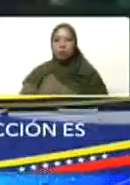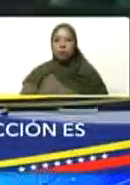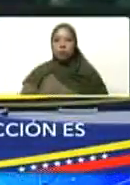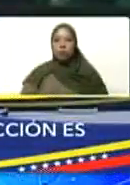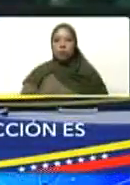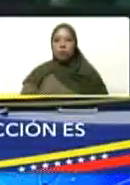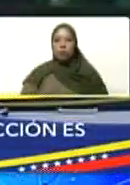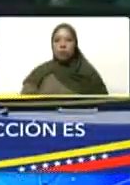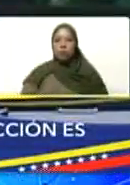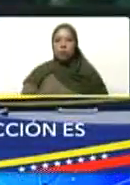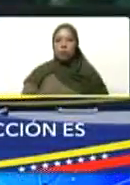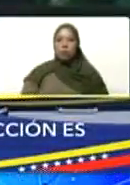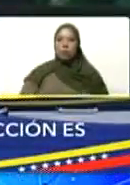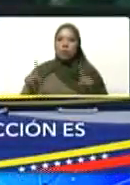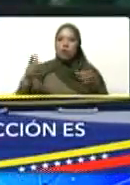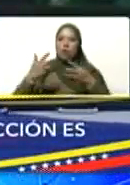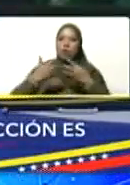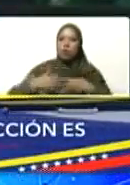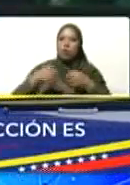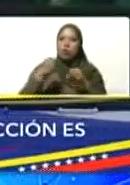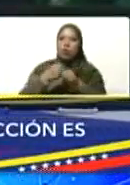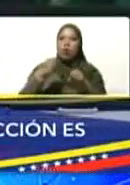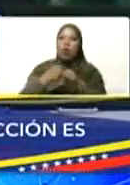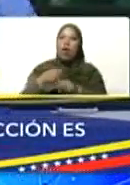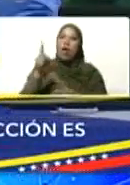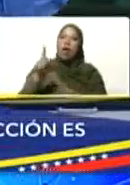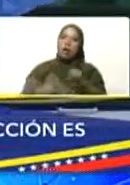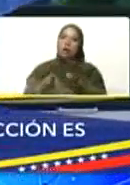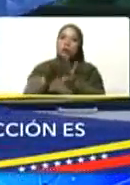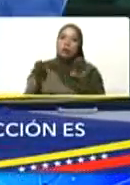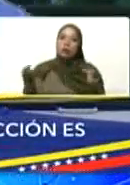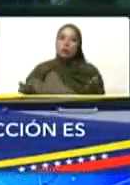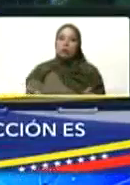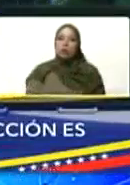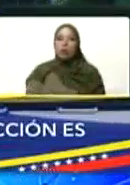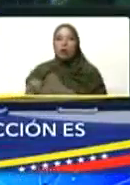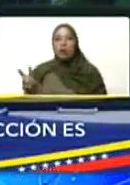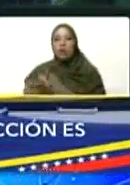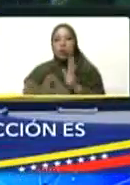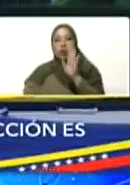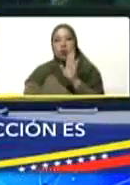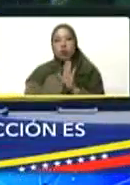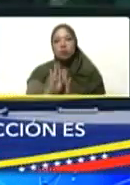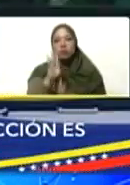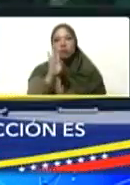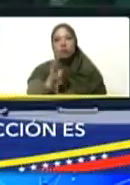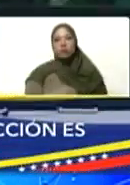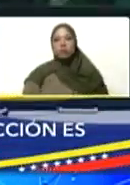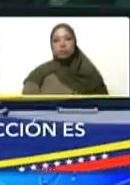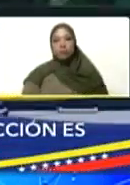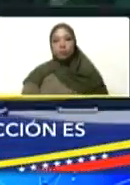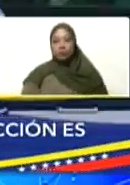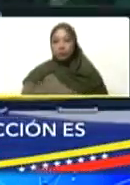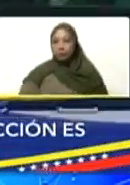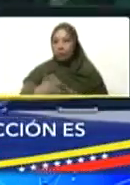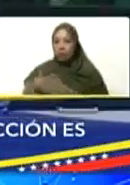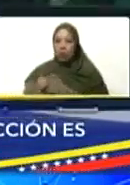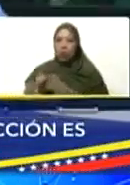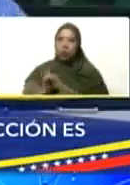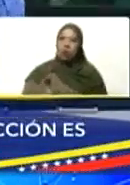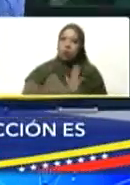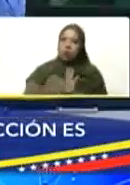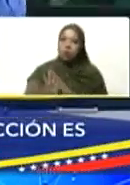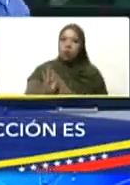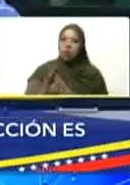que había destruido el aparato productivo que alguna vez modestamente Venezuela tuvo y que no permitía que se desarrollara